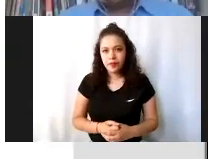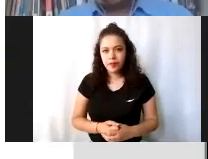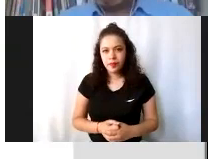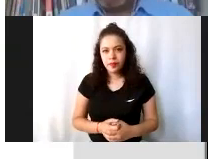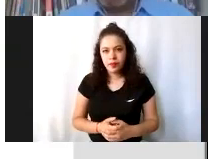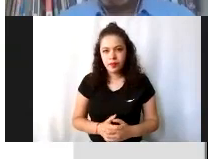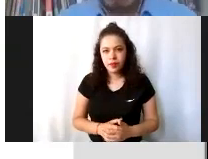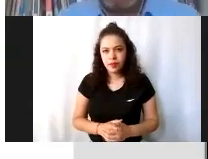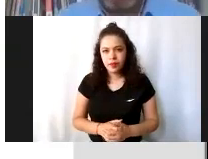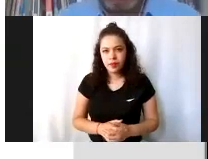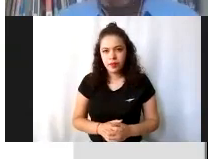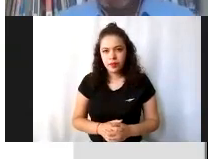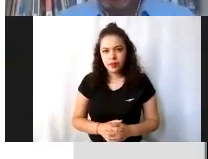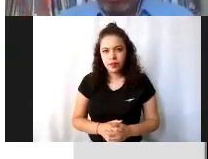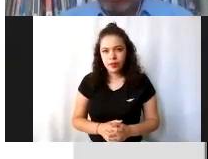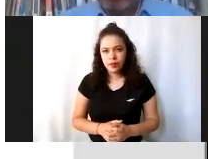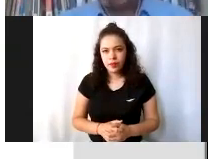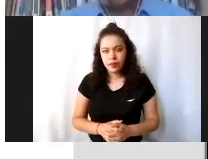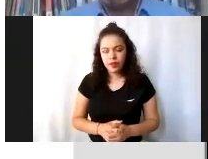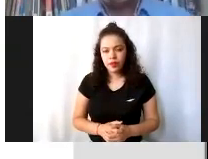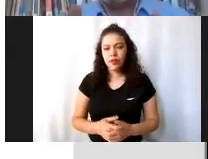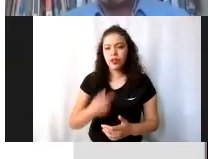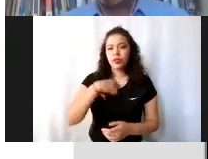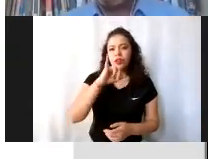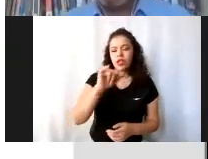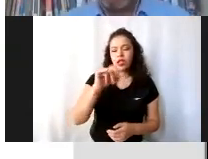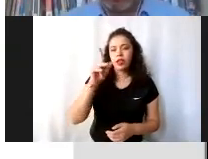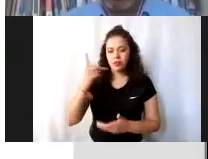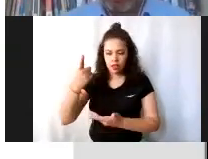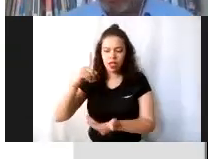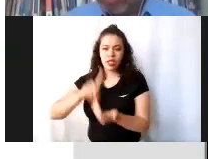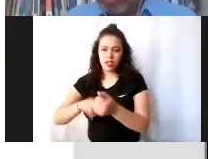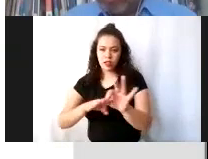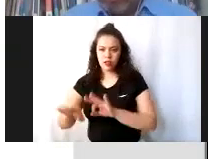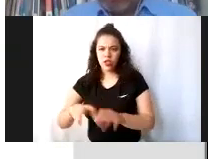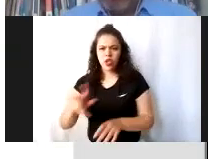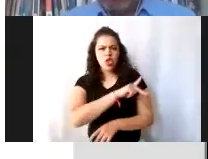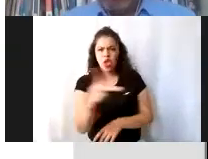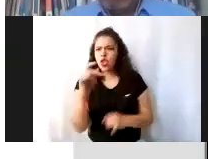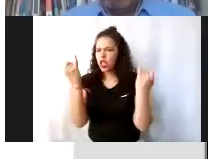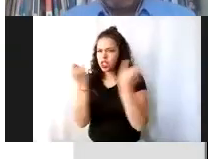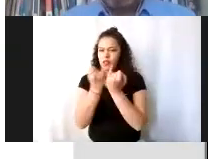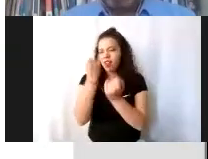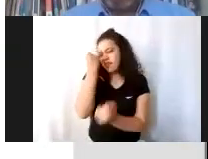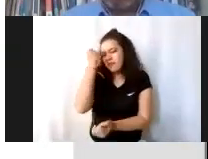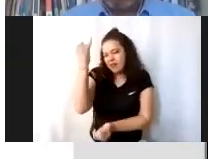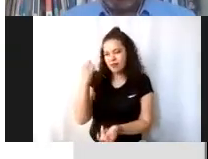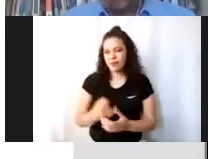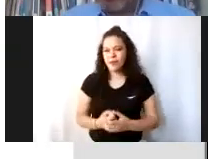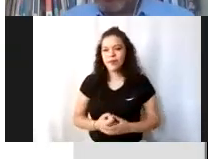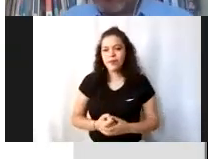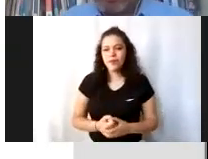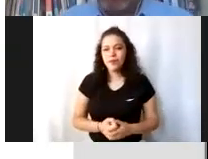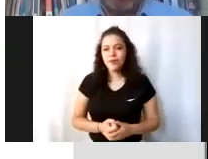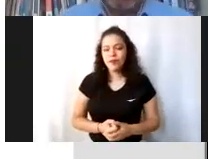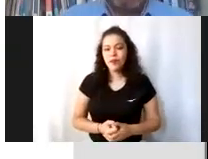Ustedes saben, yo trabajo en una IAP, todos los que estamos aquí trabajamos en la misma IAP. Y